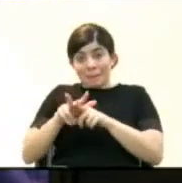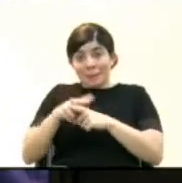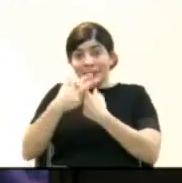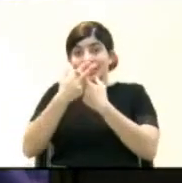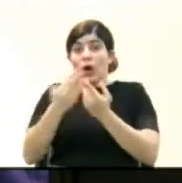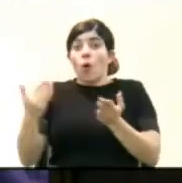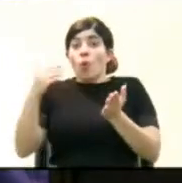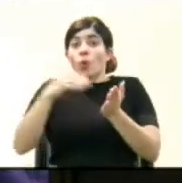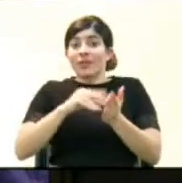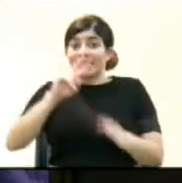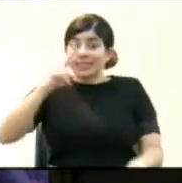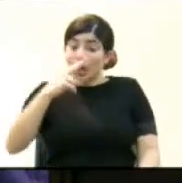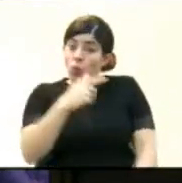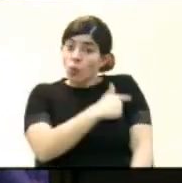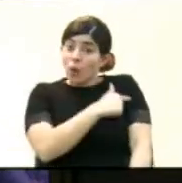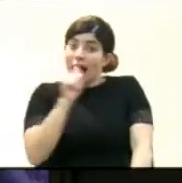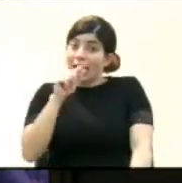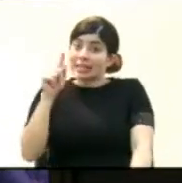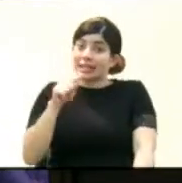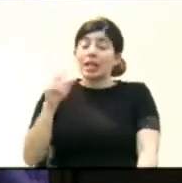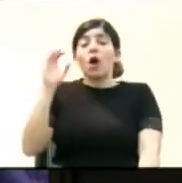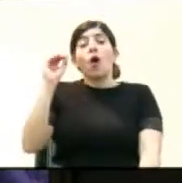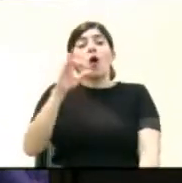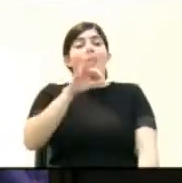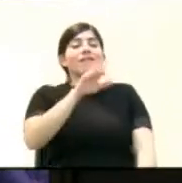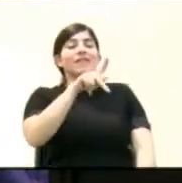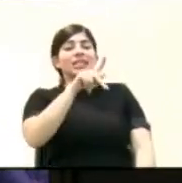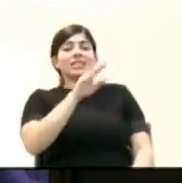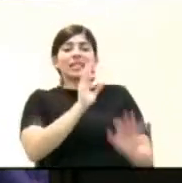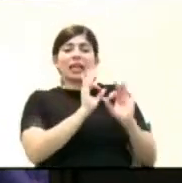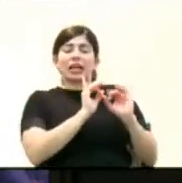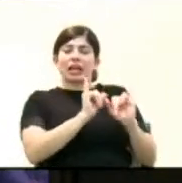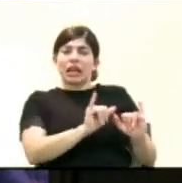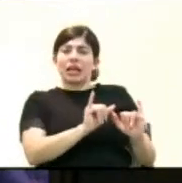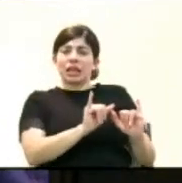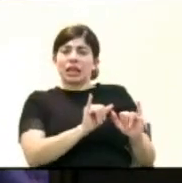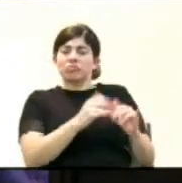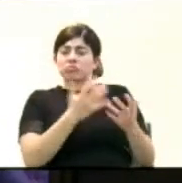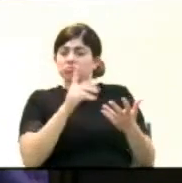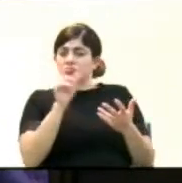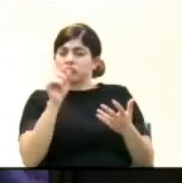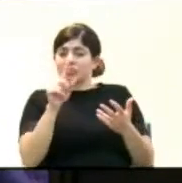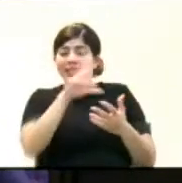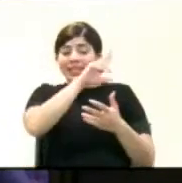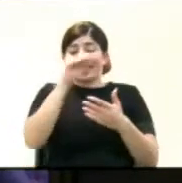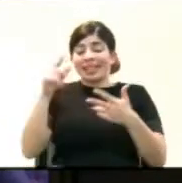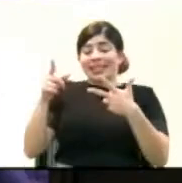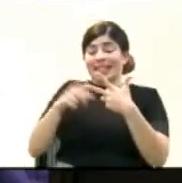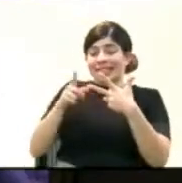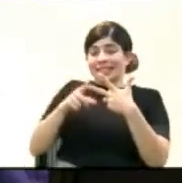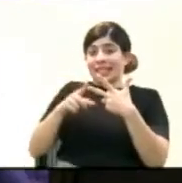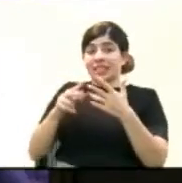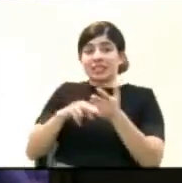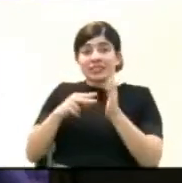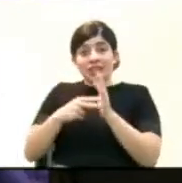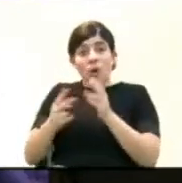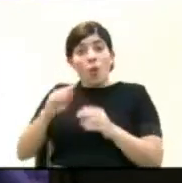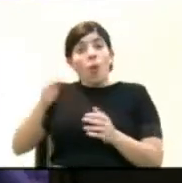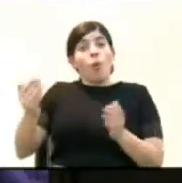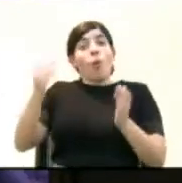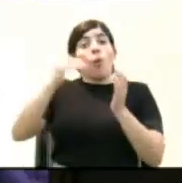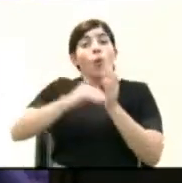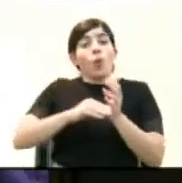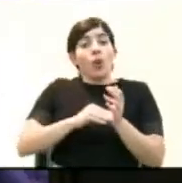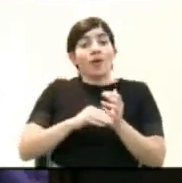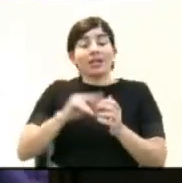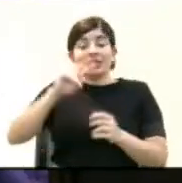vez segundas dosis de AstraZeneca o vamos a seguir usando Pfizer? ¿Cómo vamos por ahí? Y en tercer lugar, ¿sí se va a reanudar la aplicación de primeras dosis o se va a